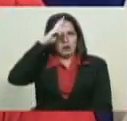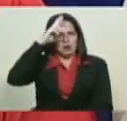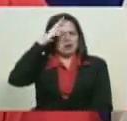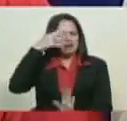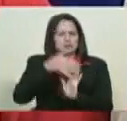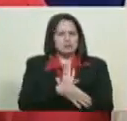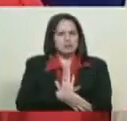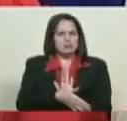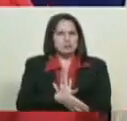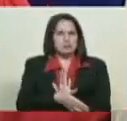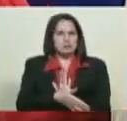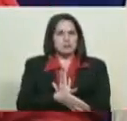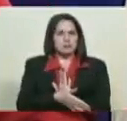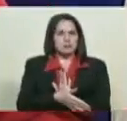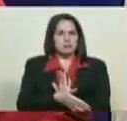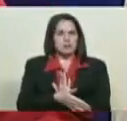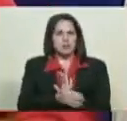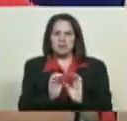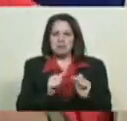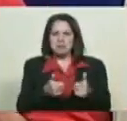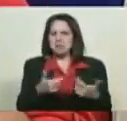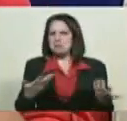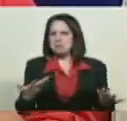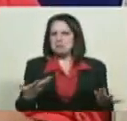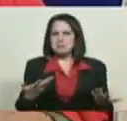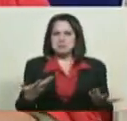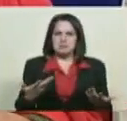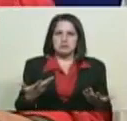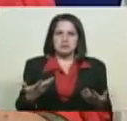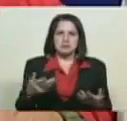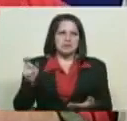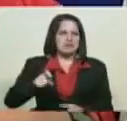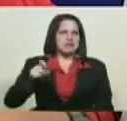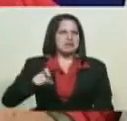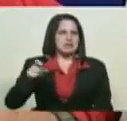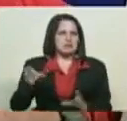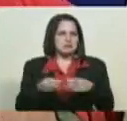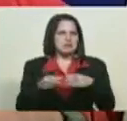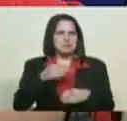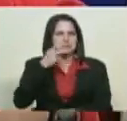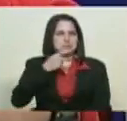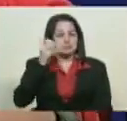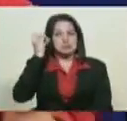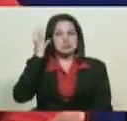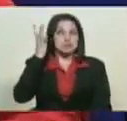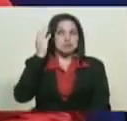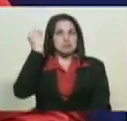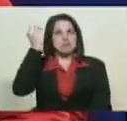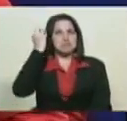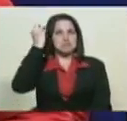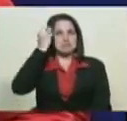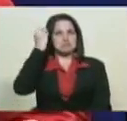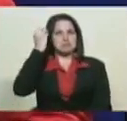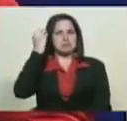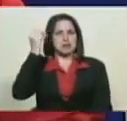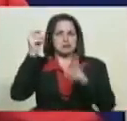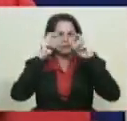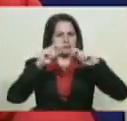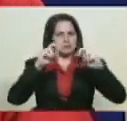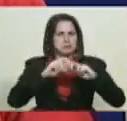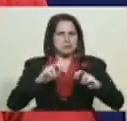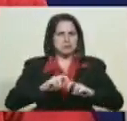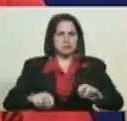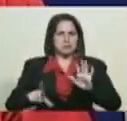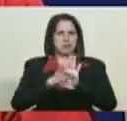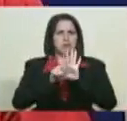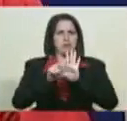político? Va a comenzar. Yo voy a... Se me ocurre a mí revisar la ley